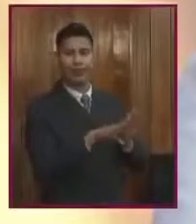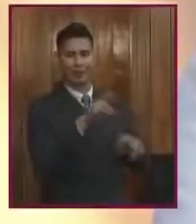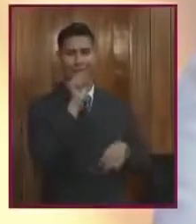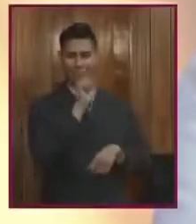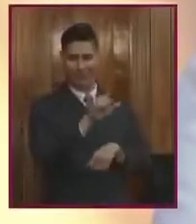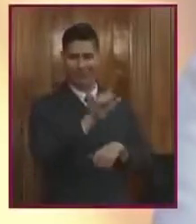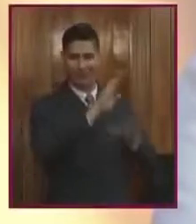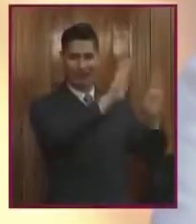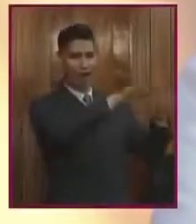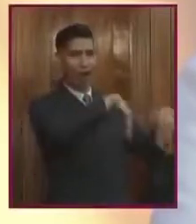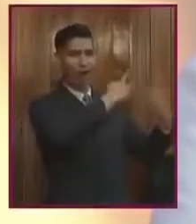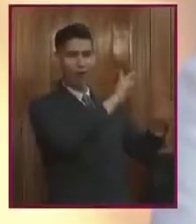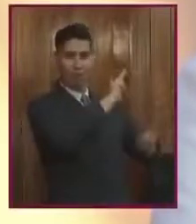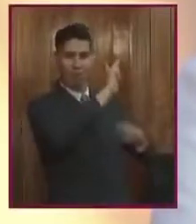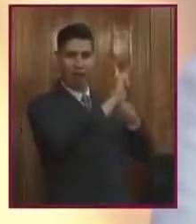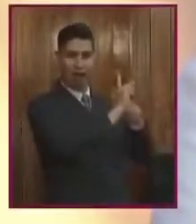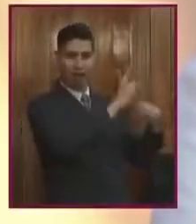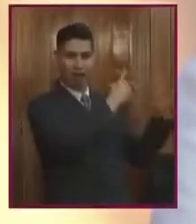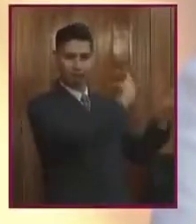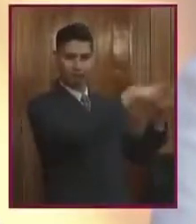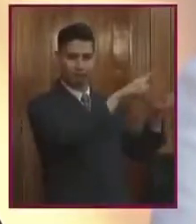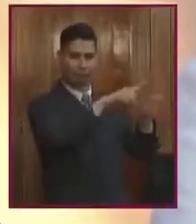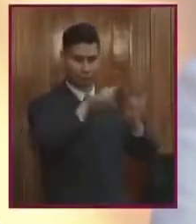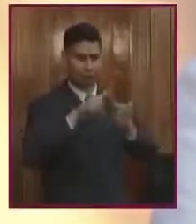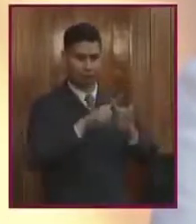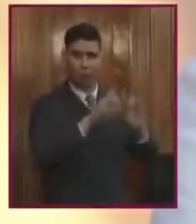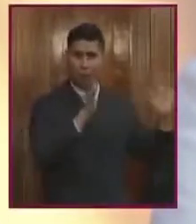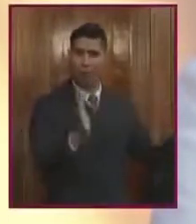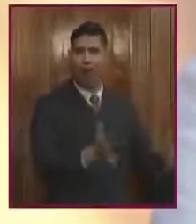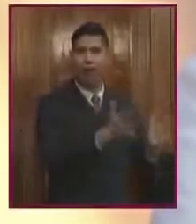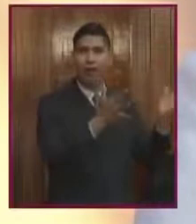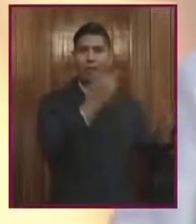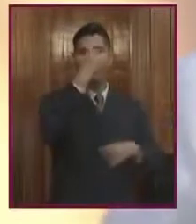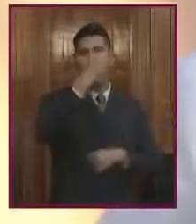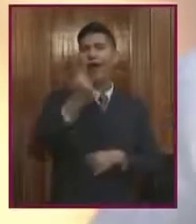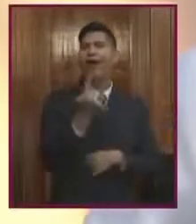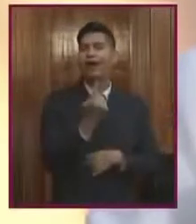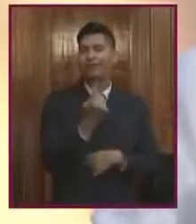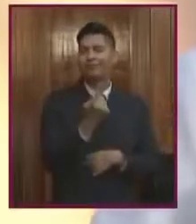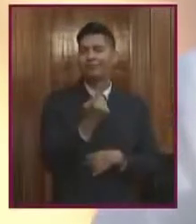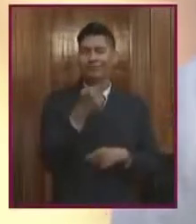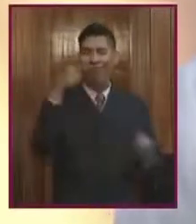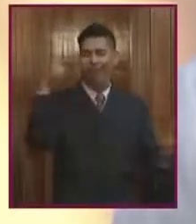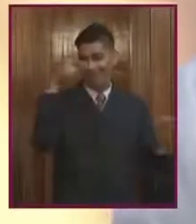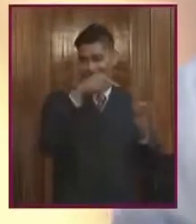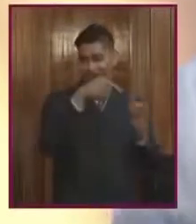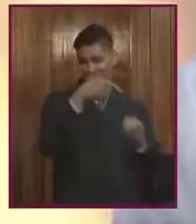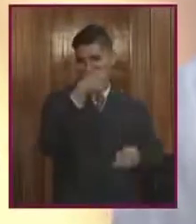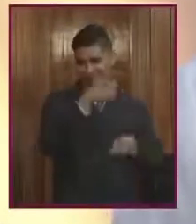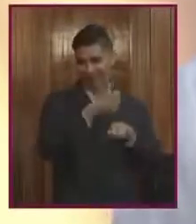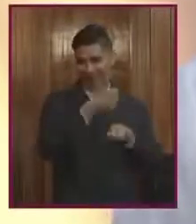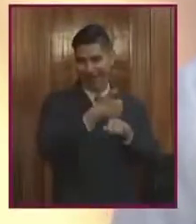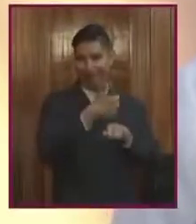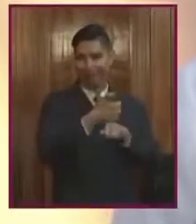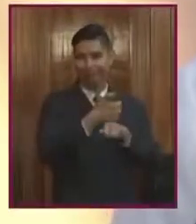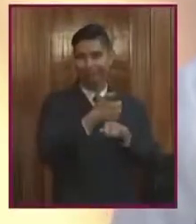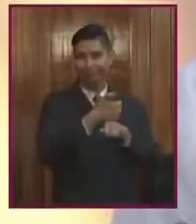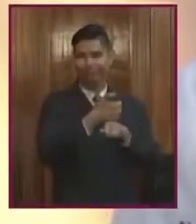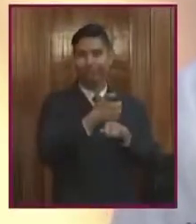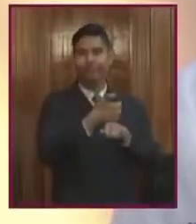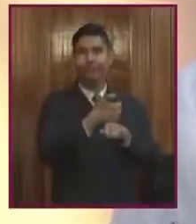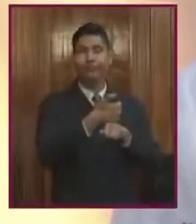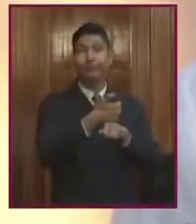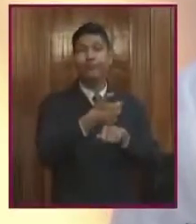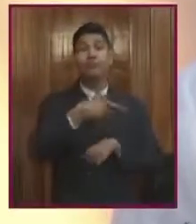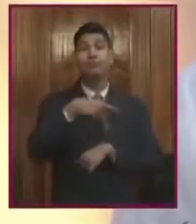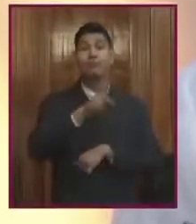está impulsando fundamentalmente hacia la educación primaria, pero no desconozcamos que en